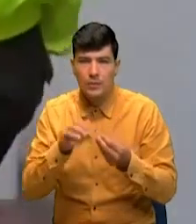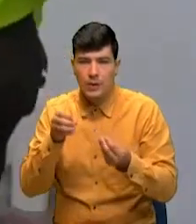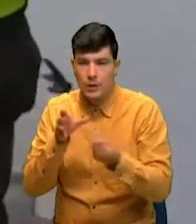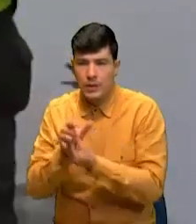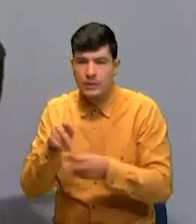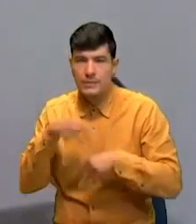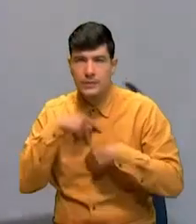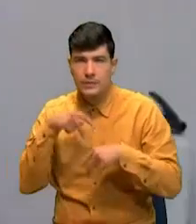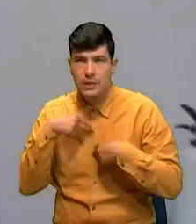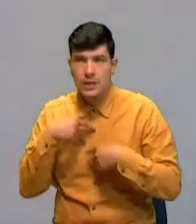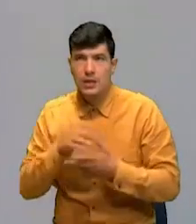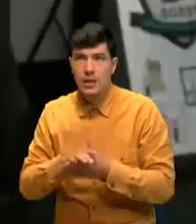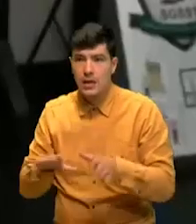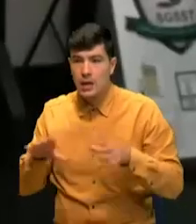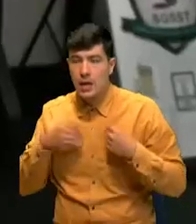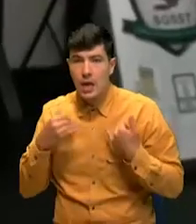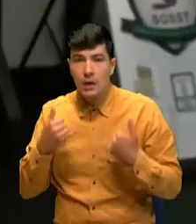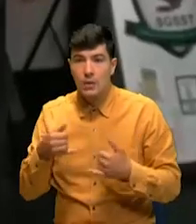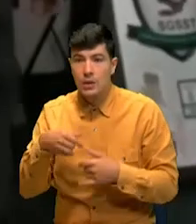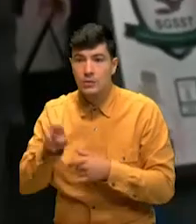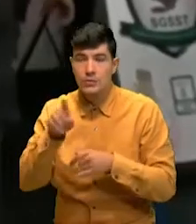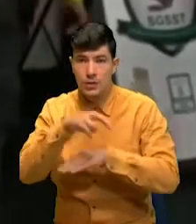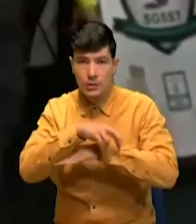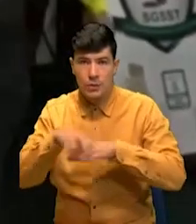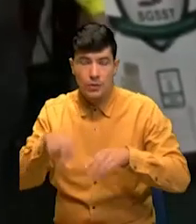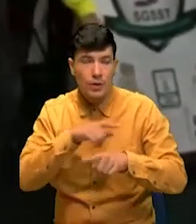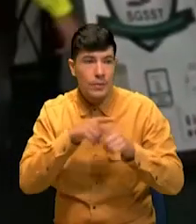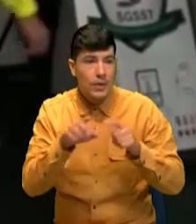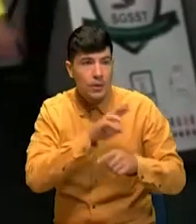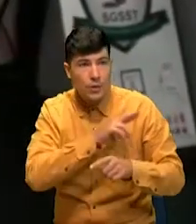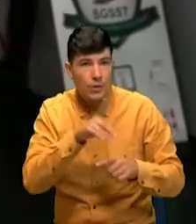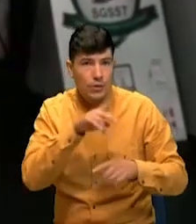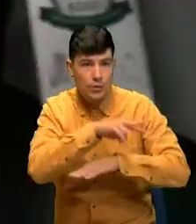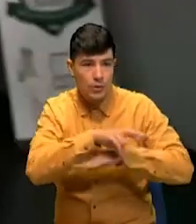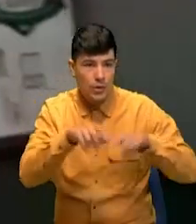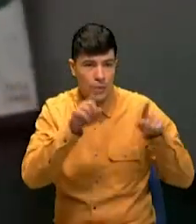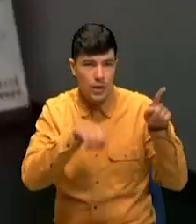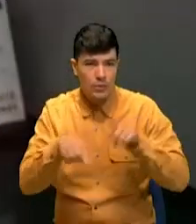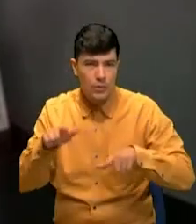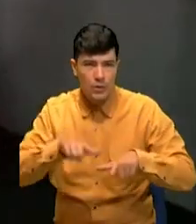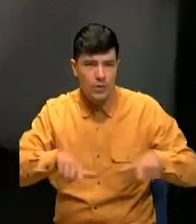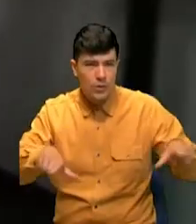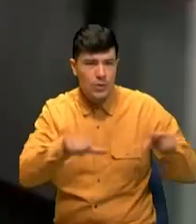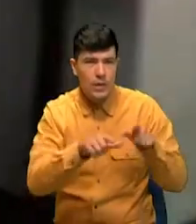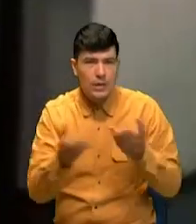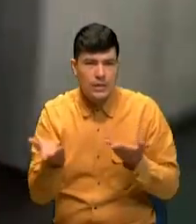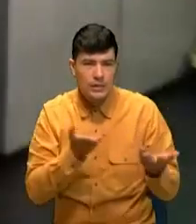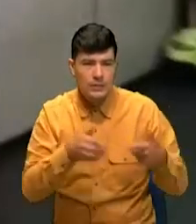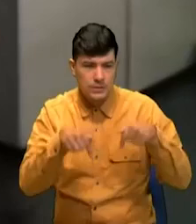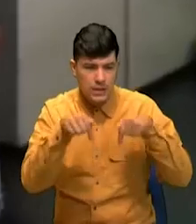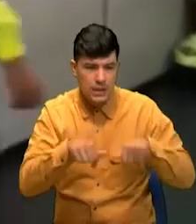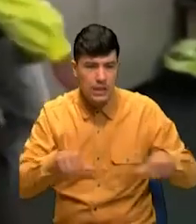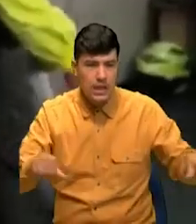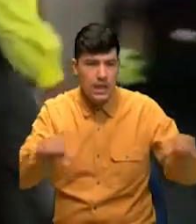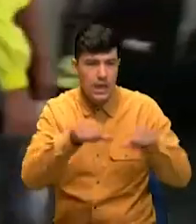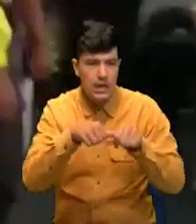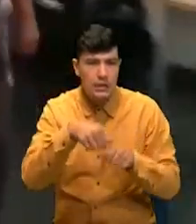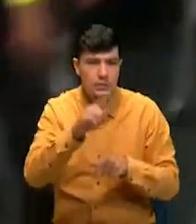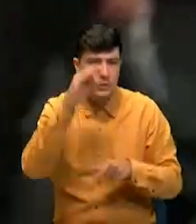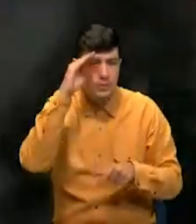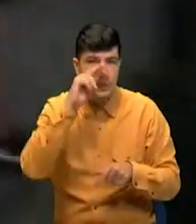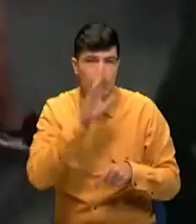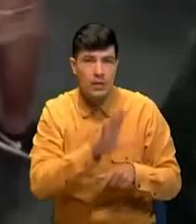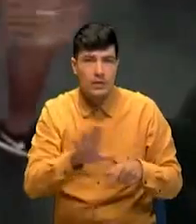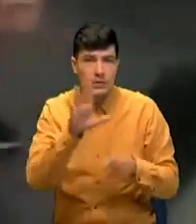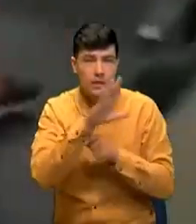receptación y ahora por hurto en otros hurtos cometidos a varias estaciones de servicio en el área metropolitana la policía está